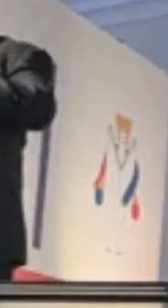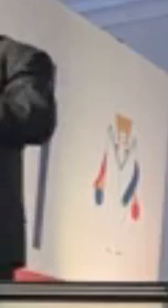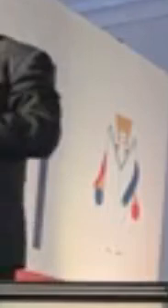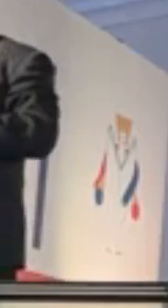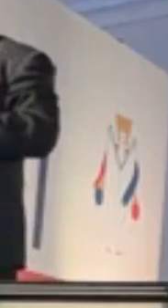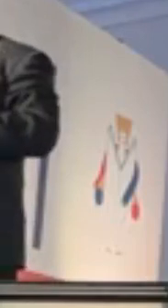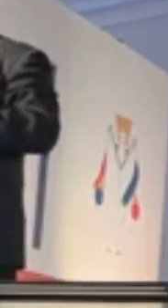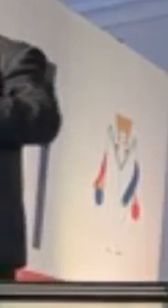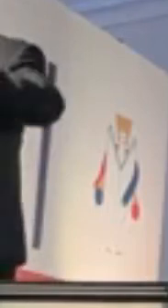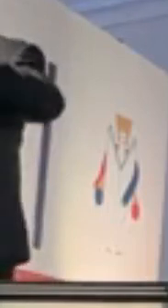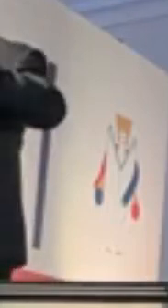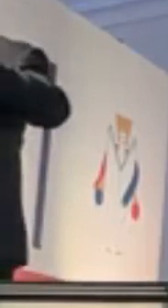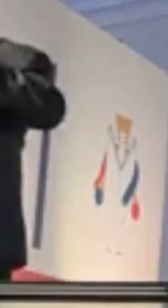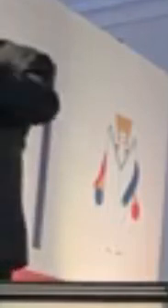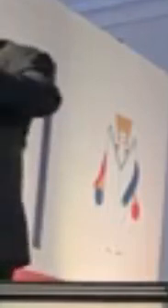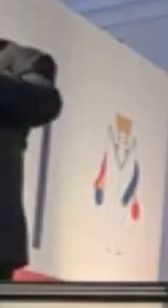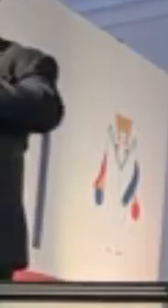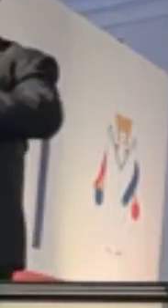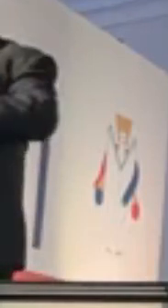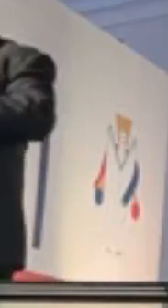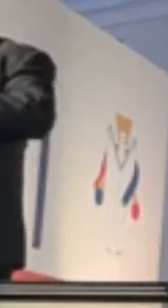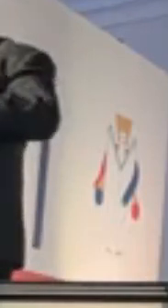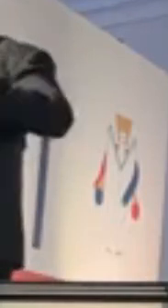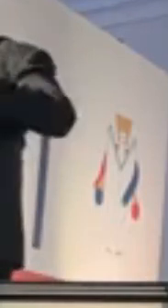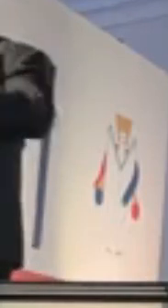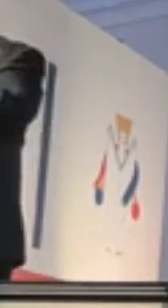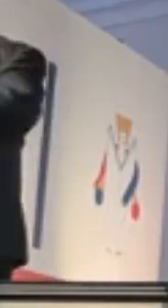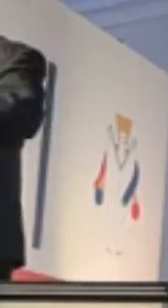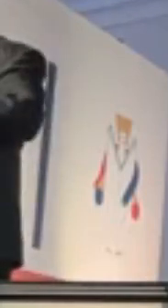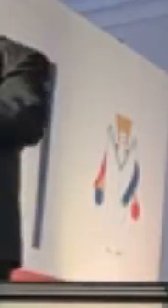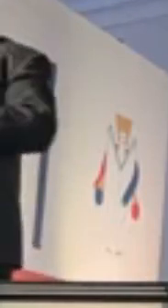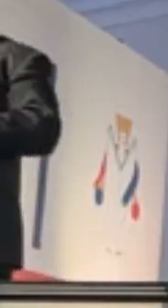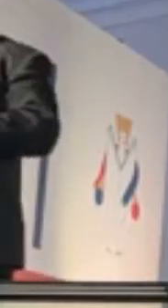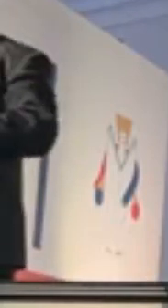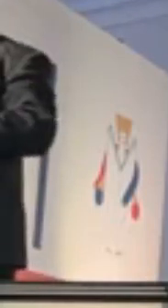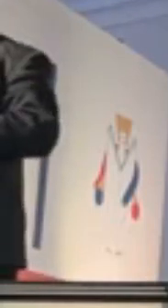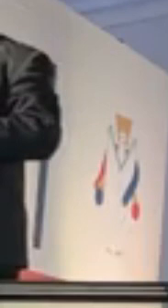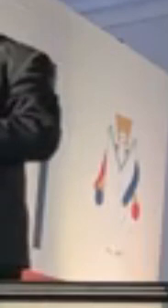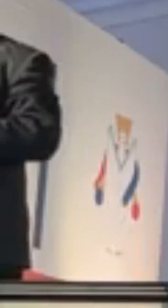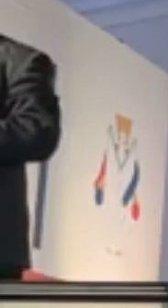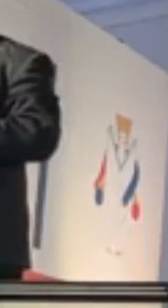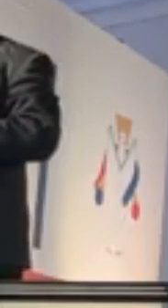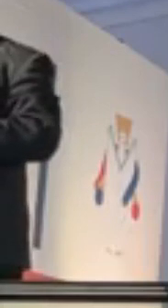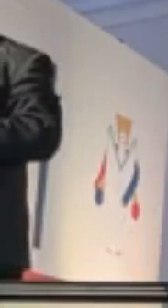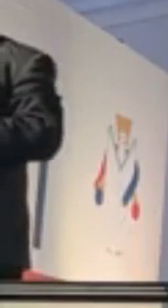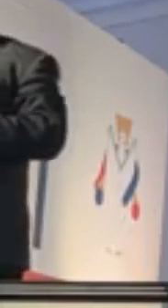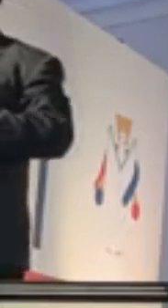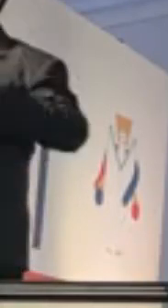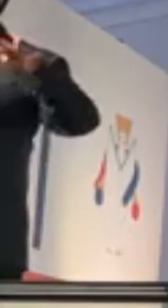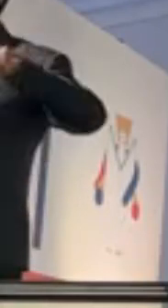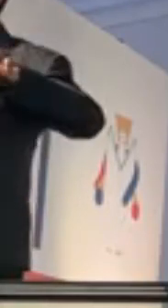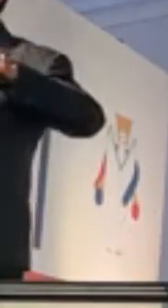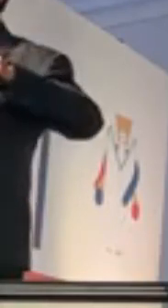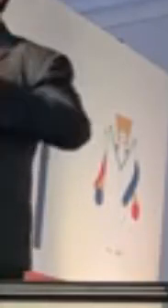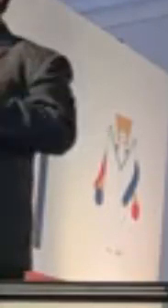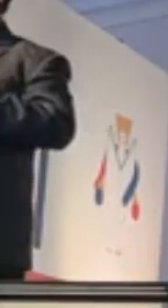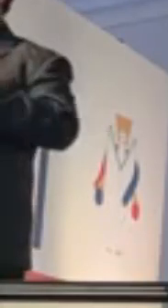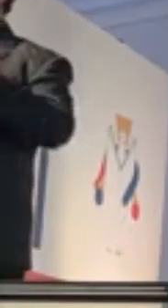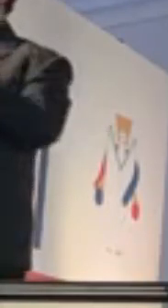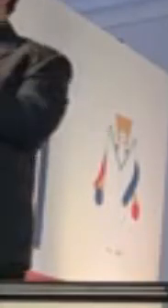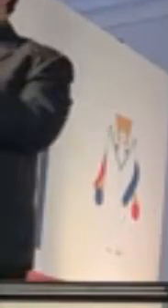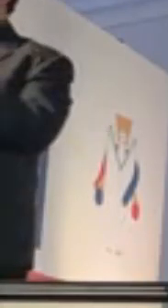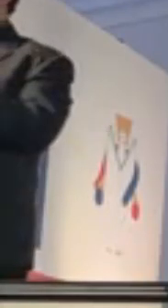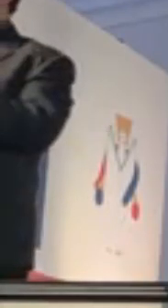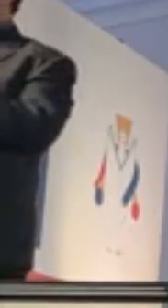todos los ataques y llegando a la presidencia, pues no obstante todo lo que hicieron para evitarlo. Entonces, quedémonos con